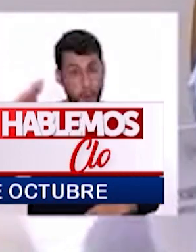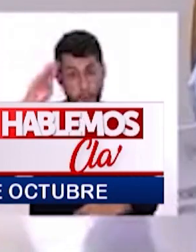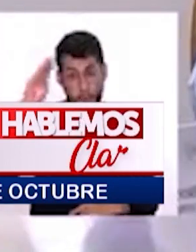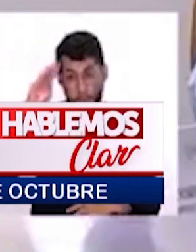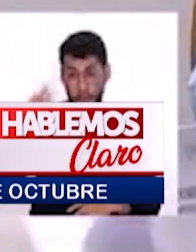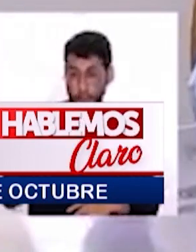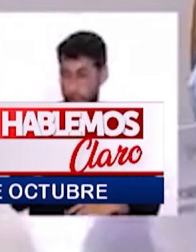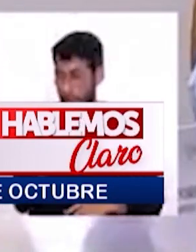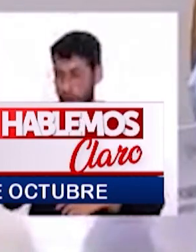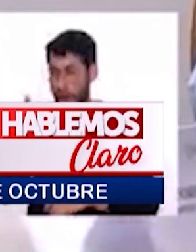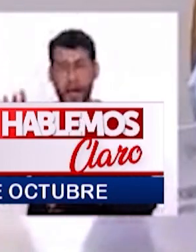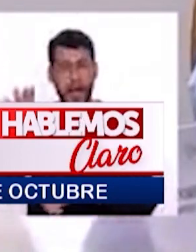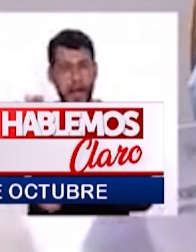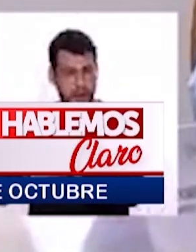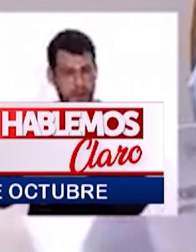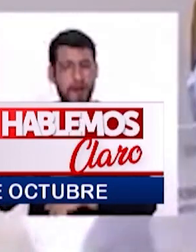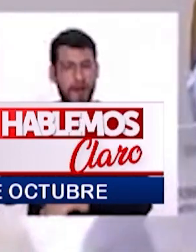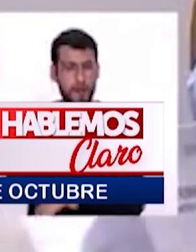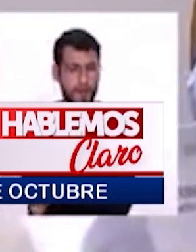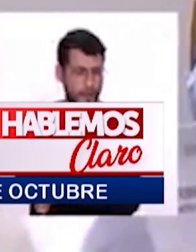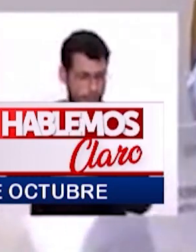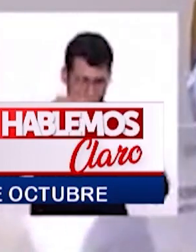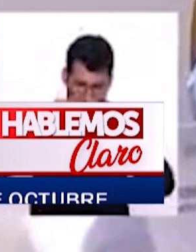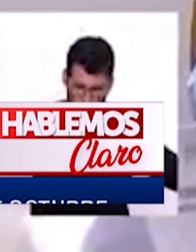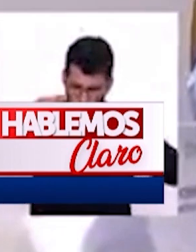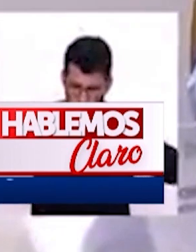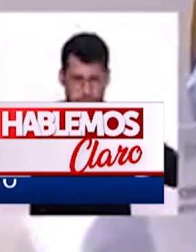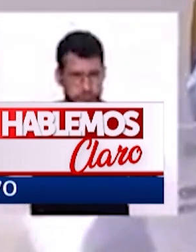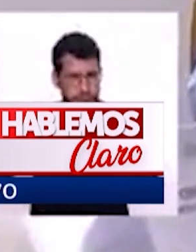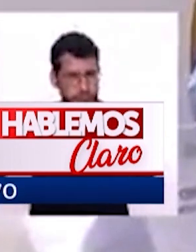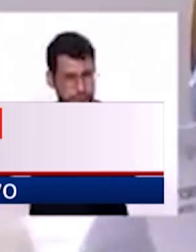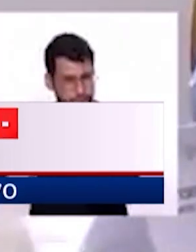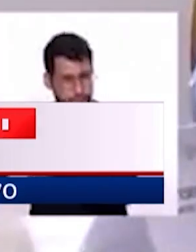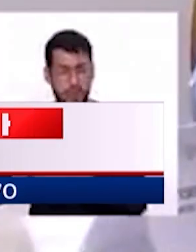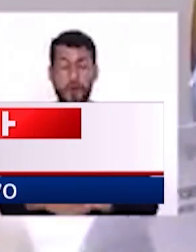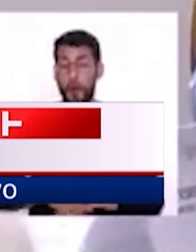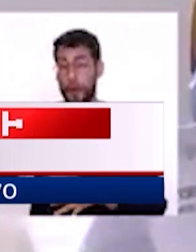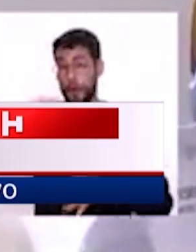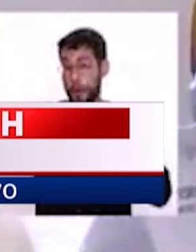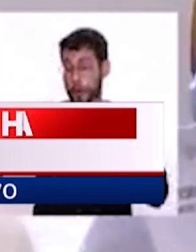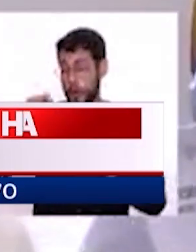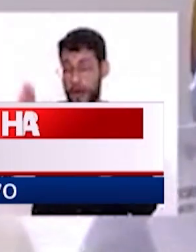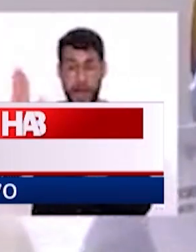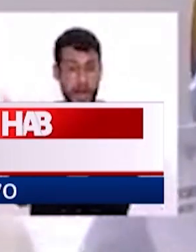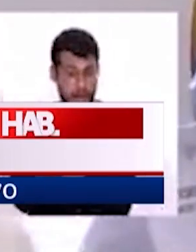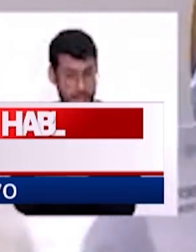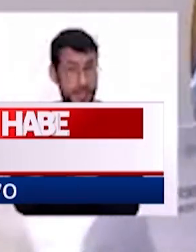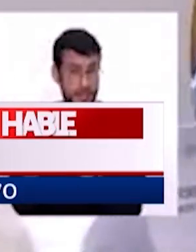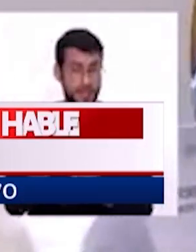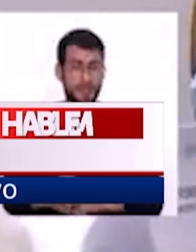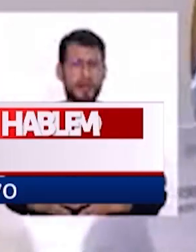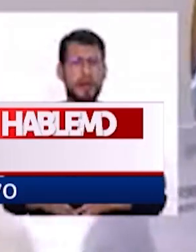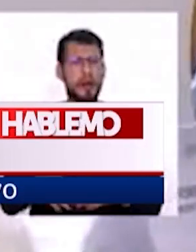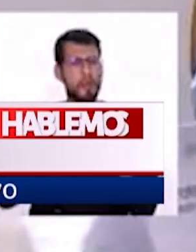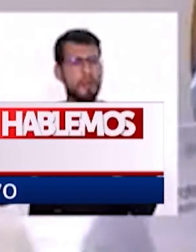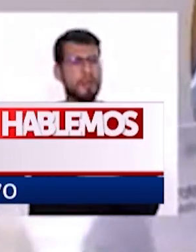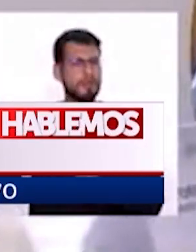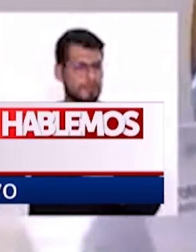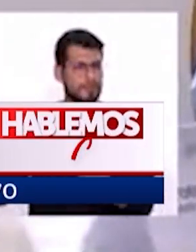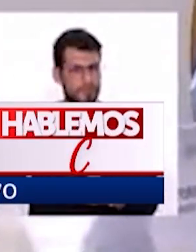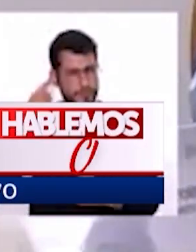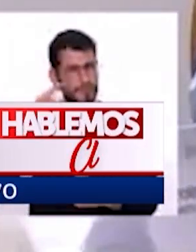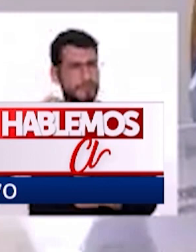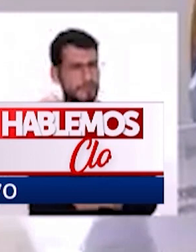captura, la fiscalía abre procesos de investigación, el Poder Judicial sanciona. Y creo que va a ser